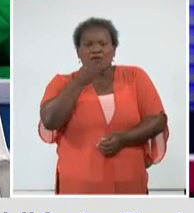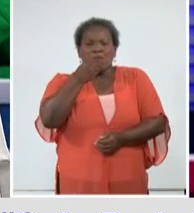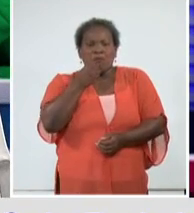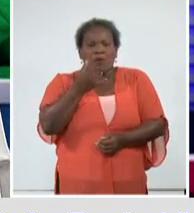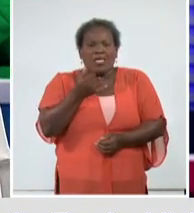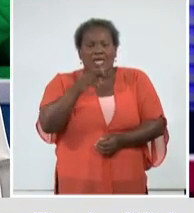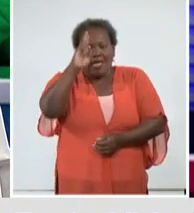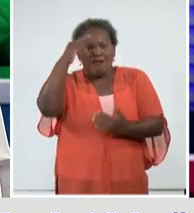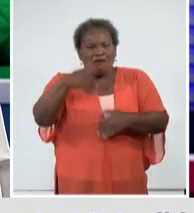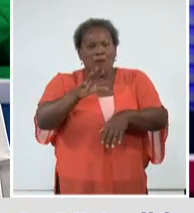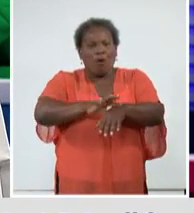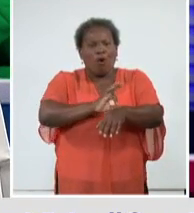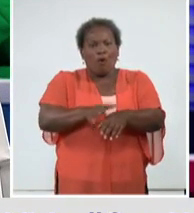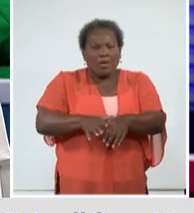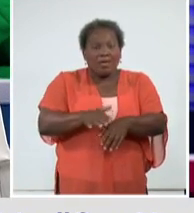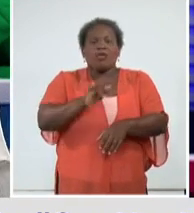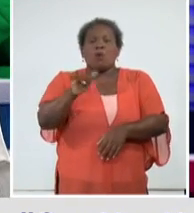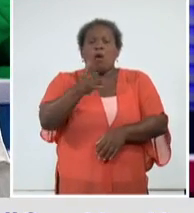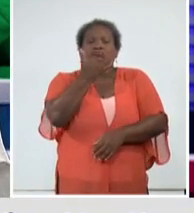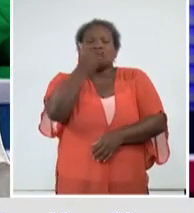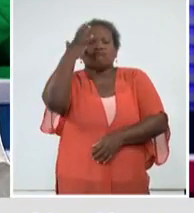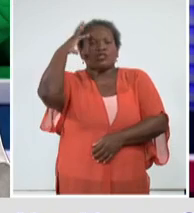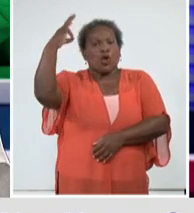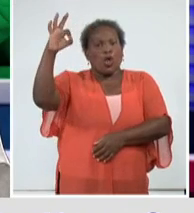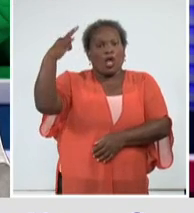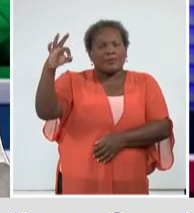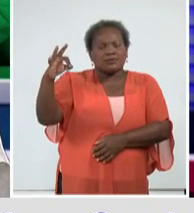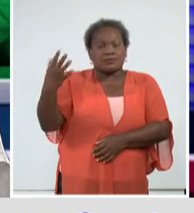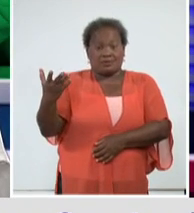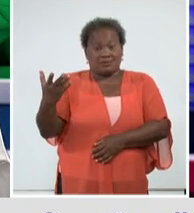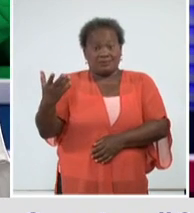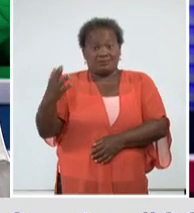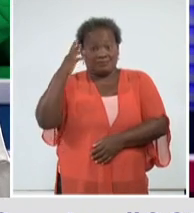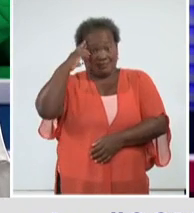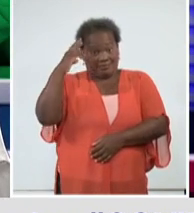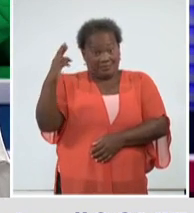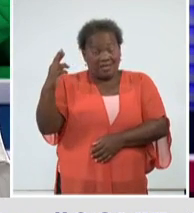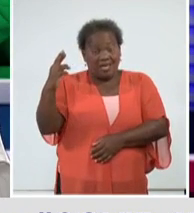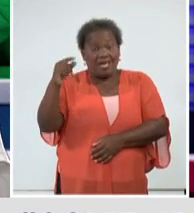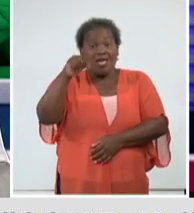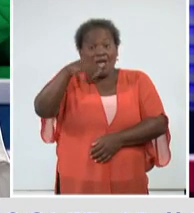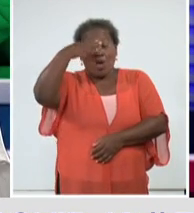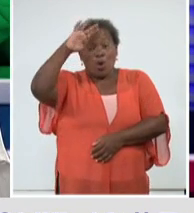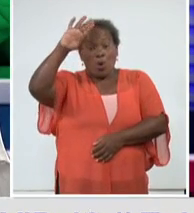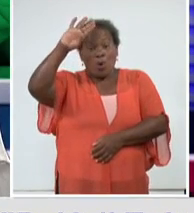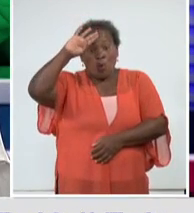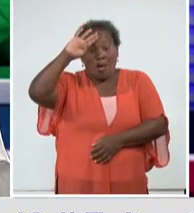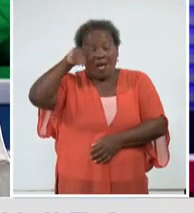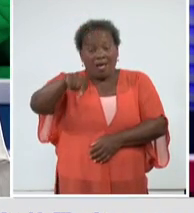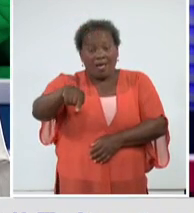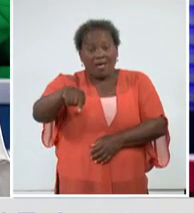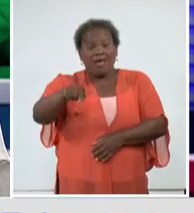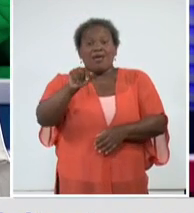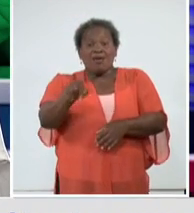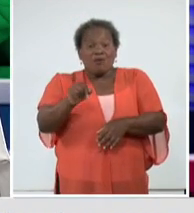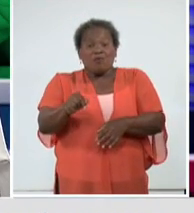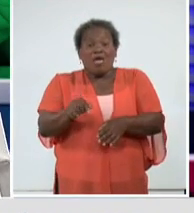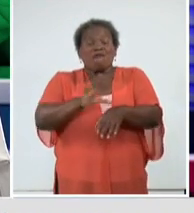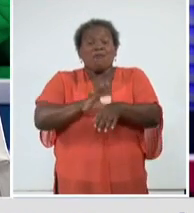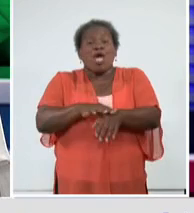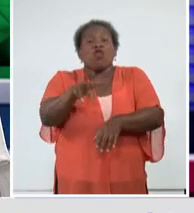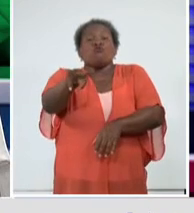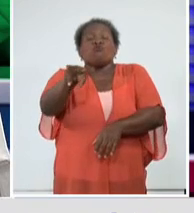la pandemia, porque recordar que estamos ante un evento nuevo, 2 años es muy poco para una enfermedad. Y realmente